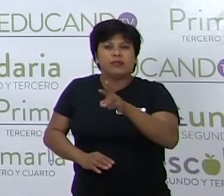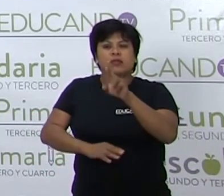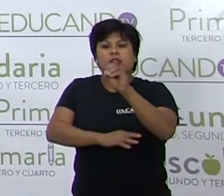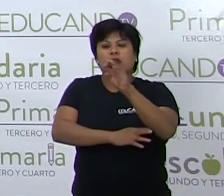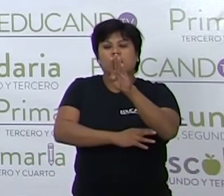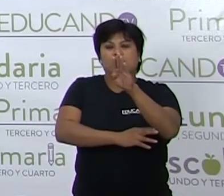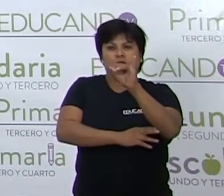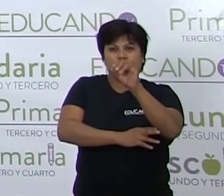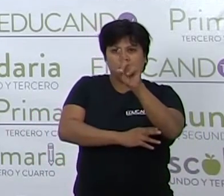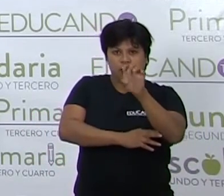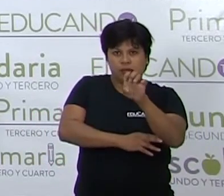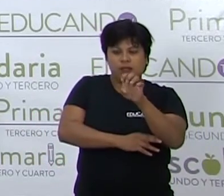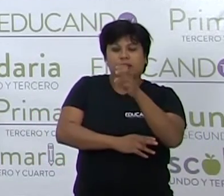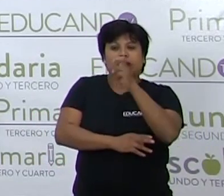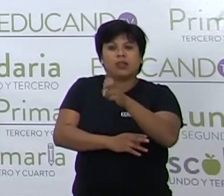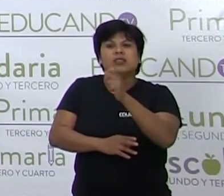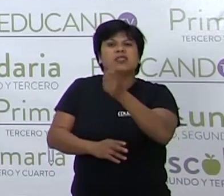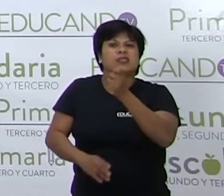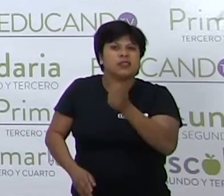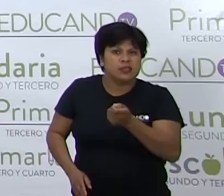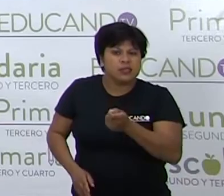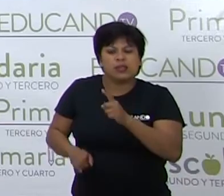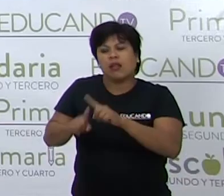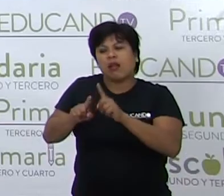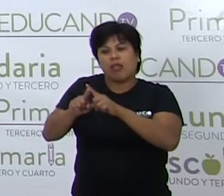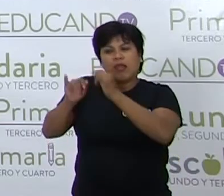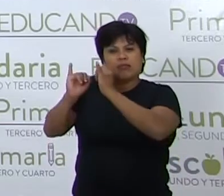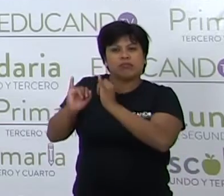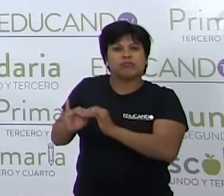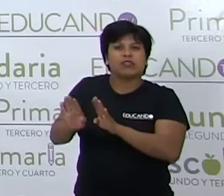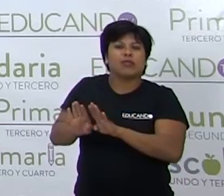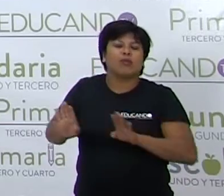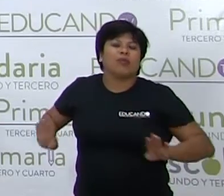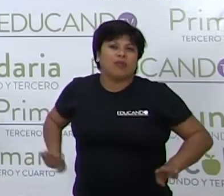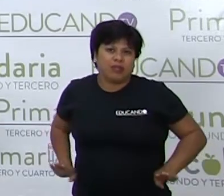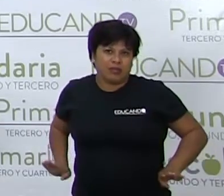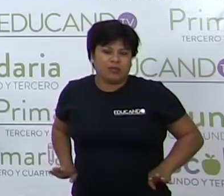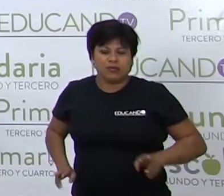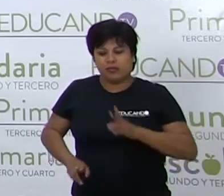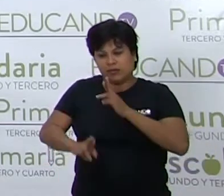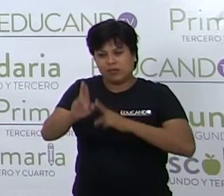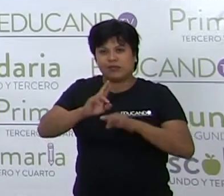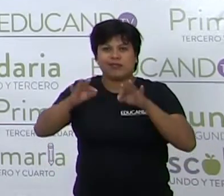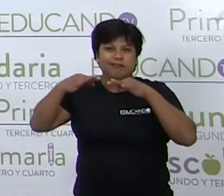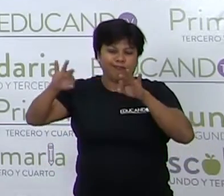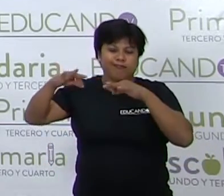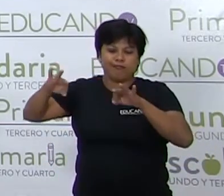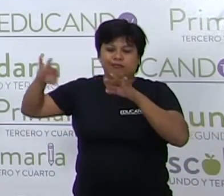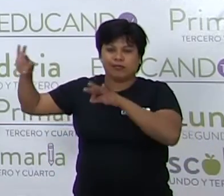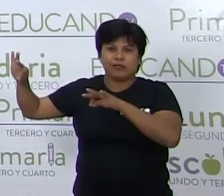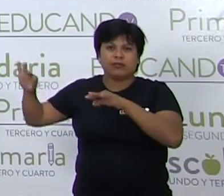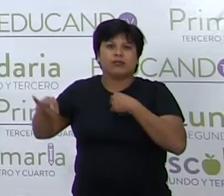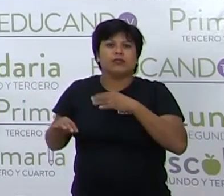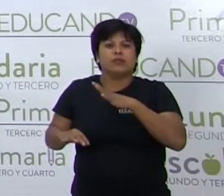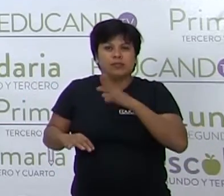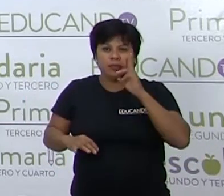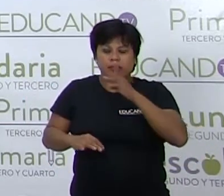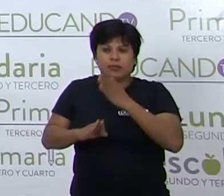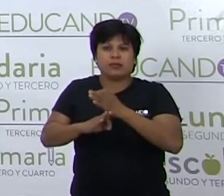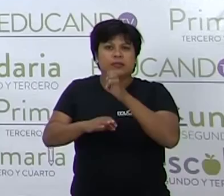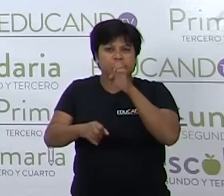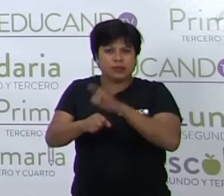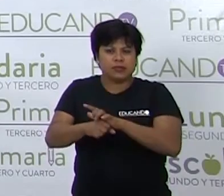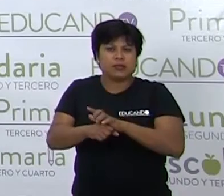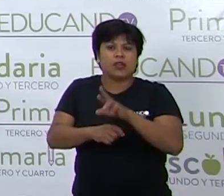de estas de estos cuadriláteros ahí está vamos a regresar a la figura que habíamos puesto inicialmente que es el